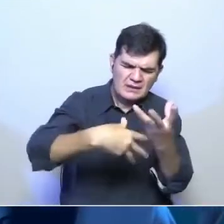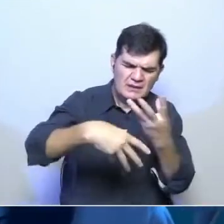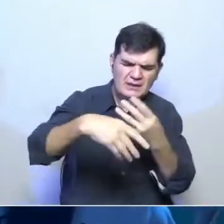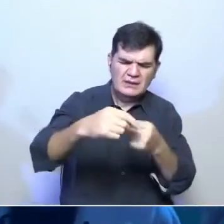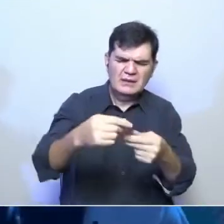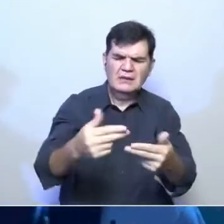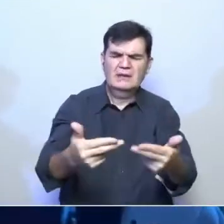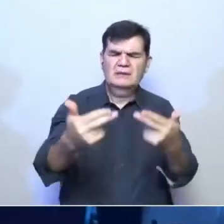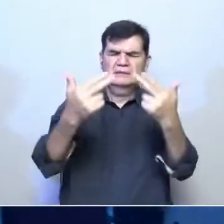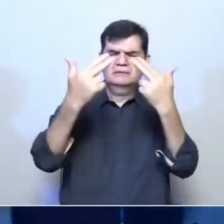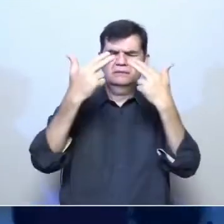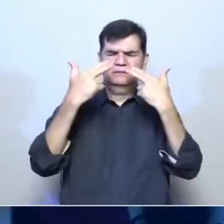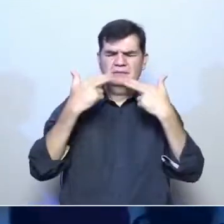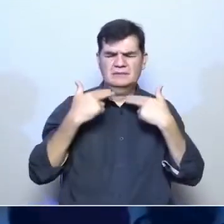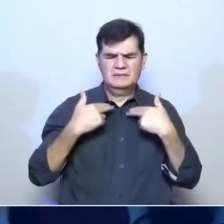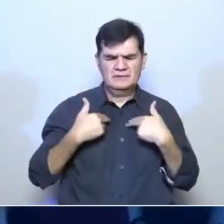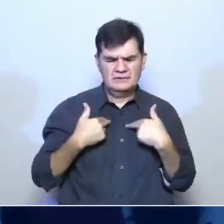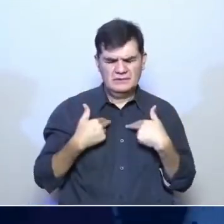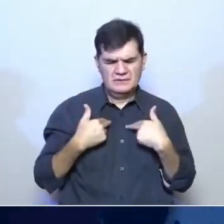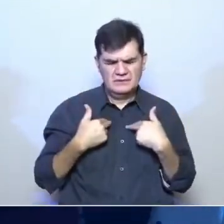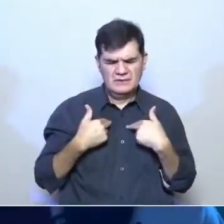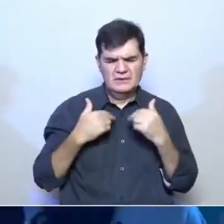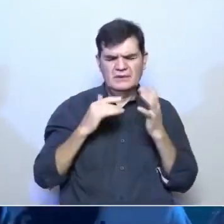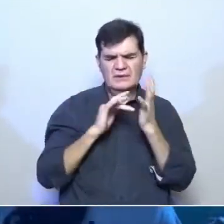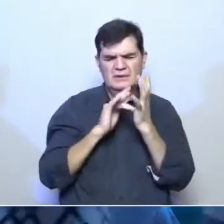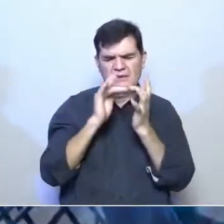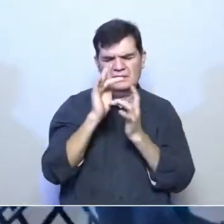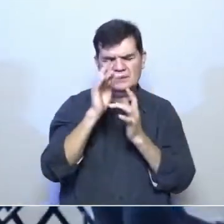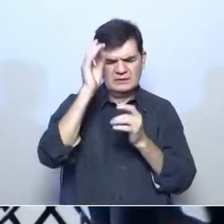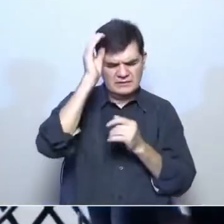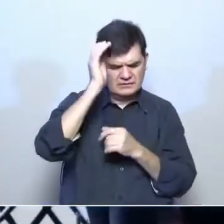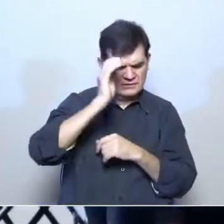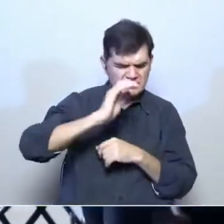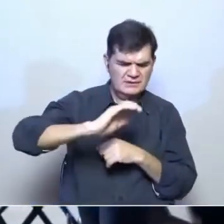su herencia me entregó.